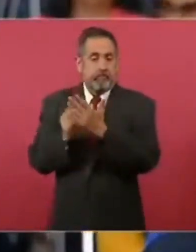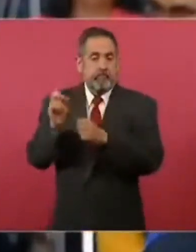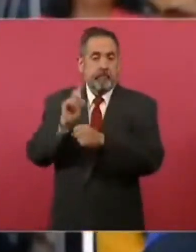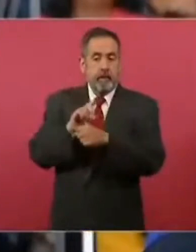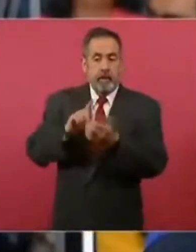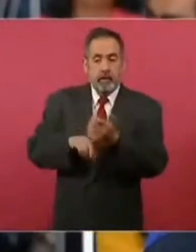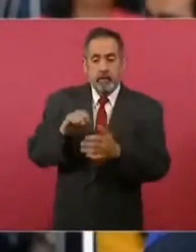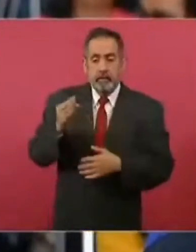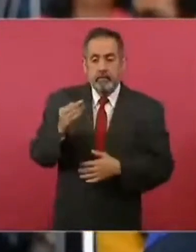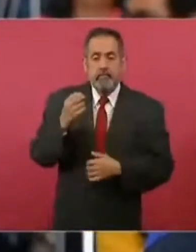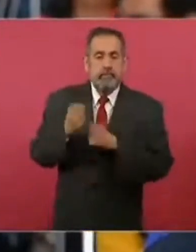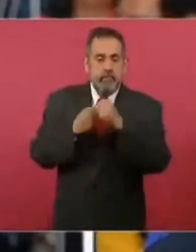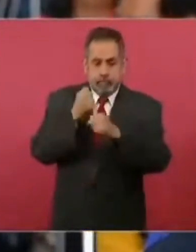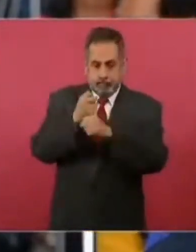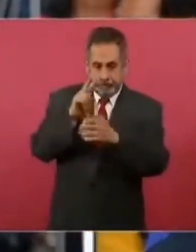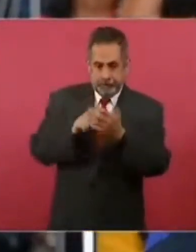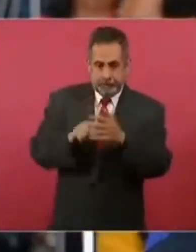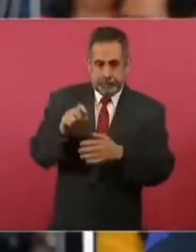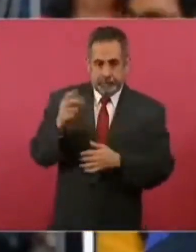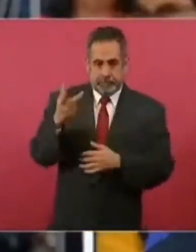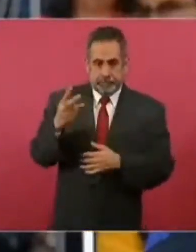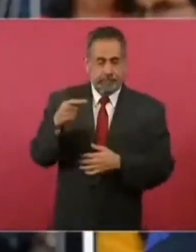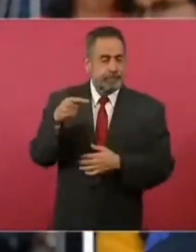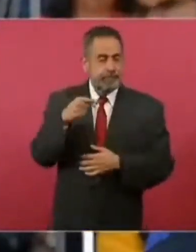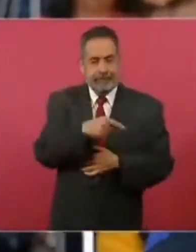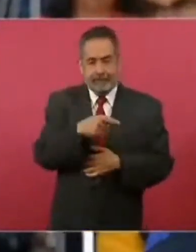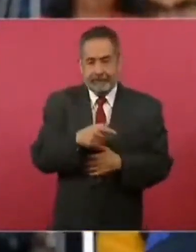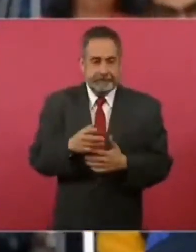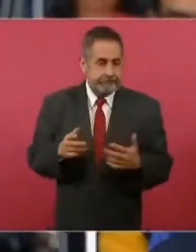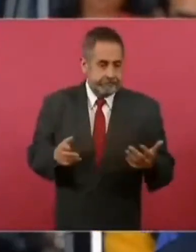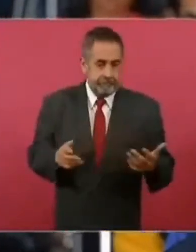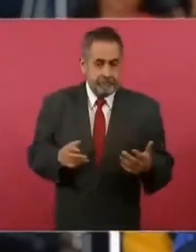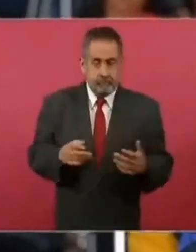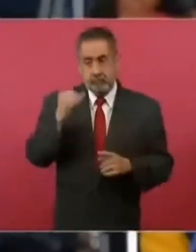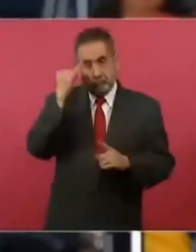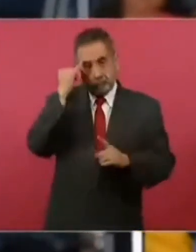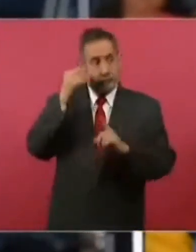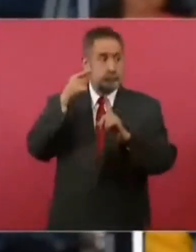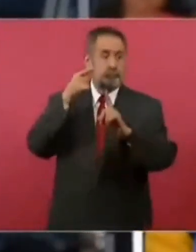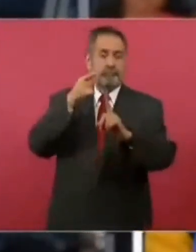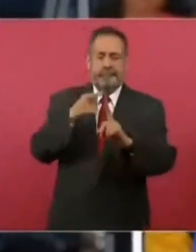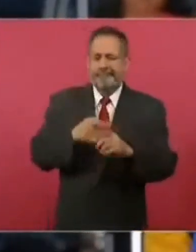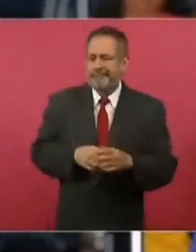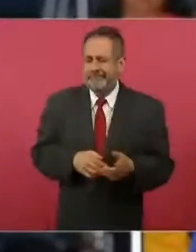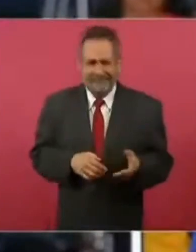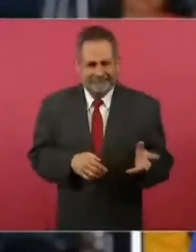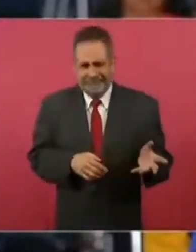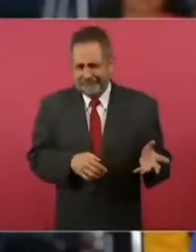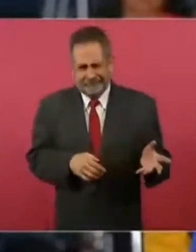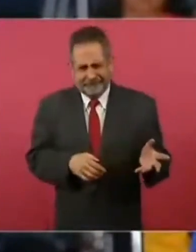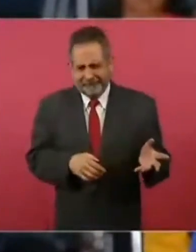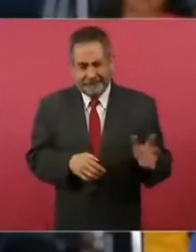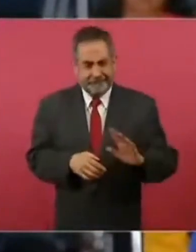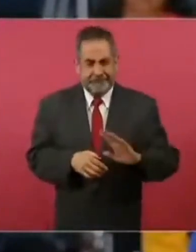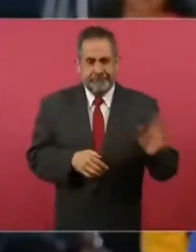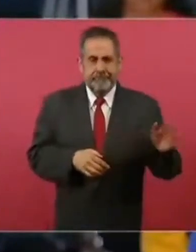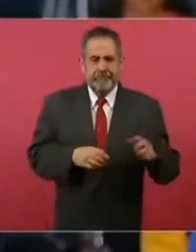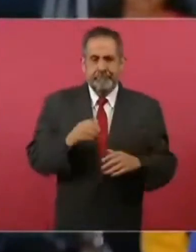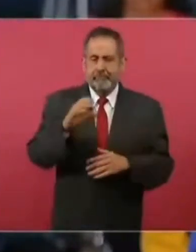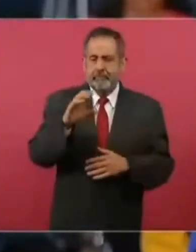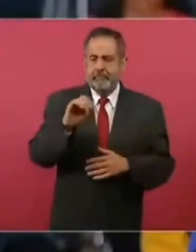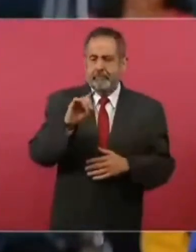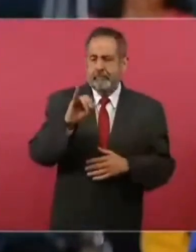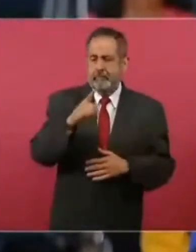de 2023, y mantenían este pues supuesto principio ético que en realidad ya se debería de nombrar código